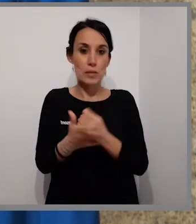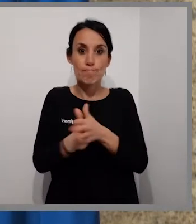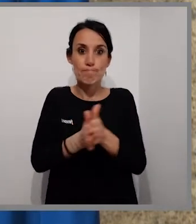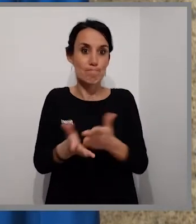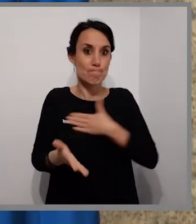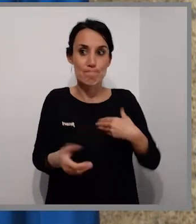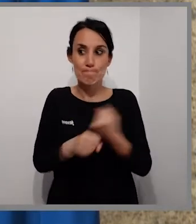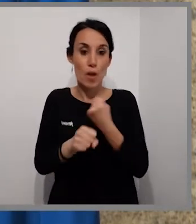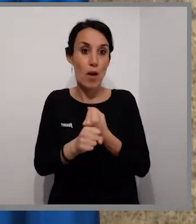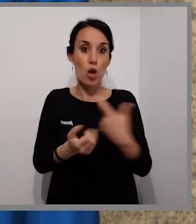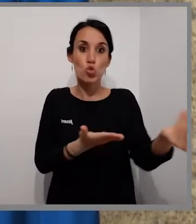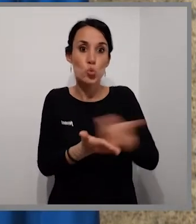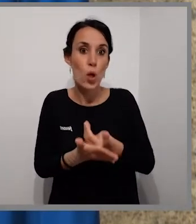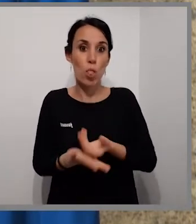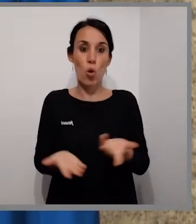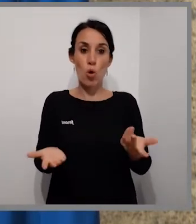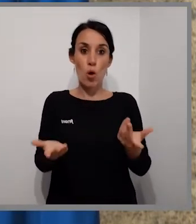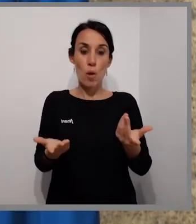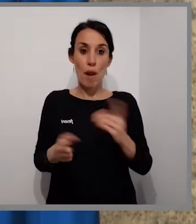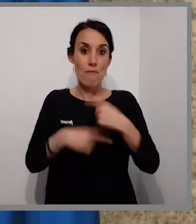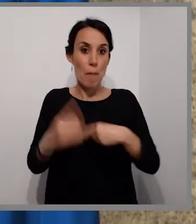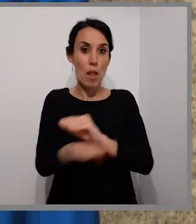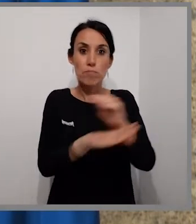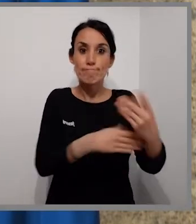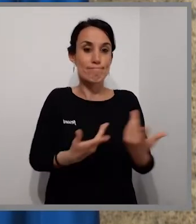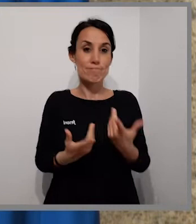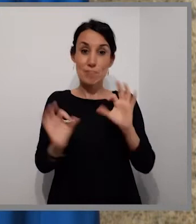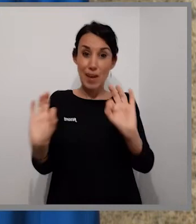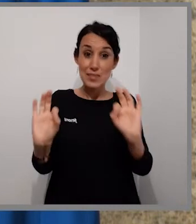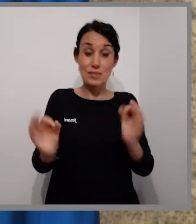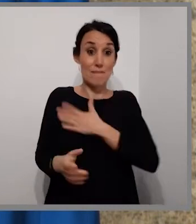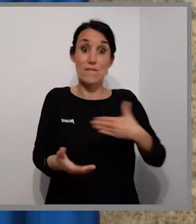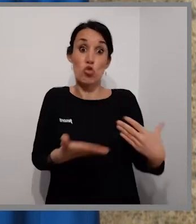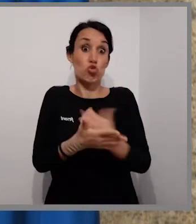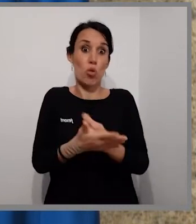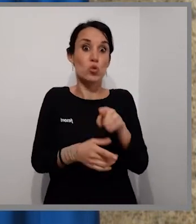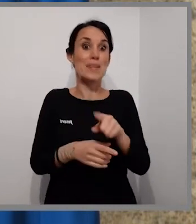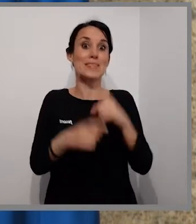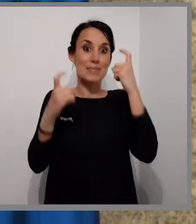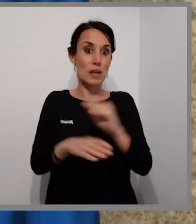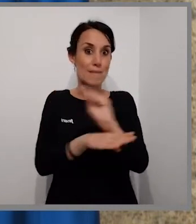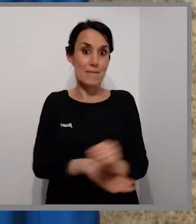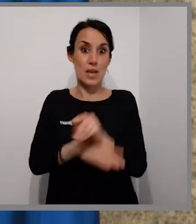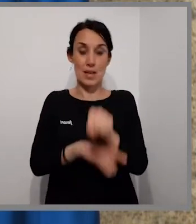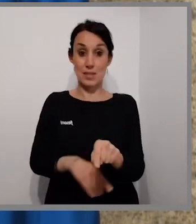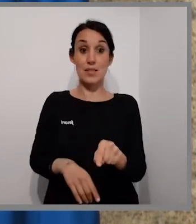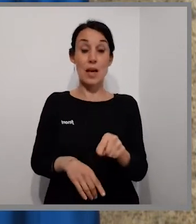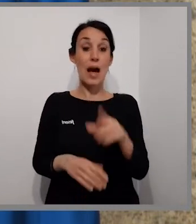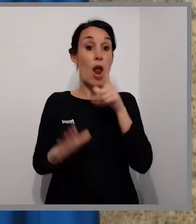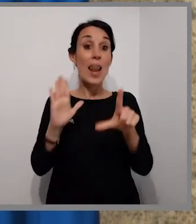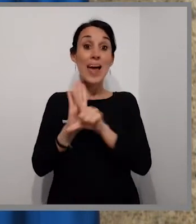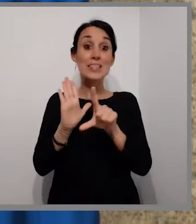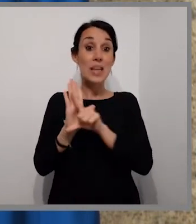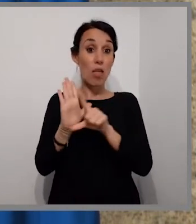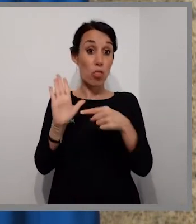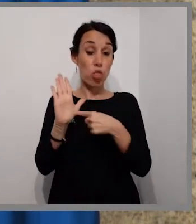las personas quieren pues tener su sueldo para poder mantener a su familia. Y eso es lo que queremos preservar. En estos momentos